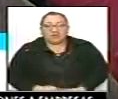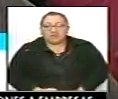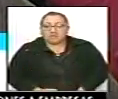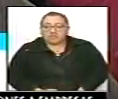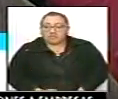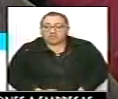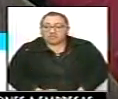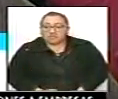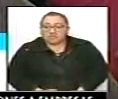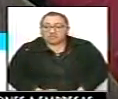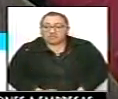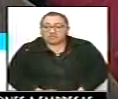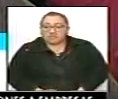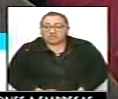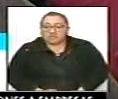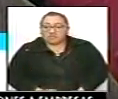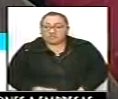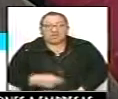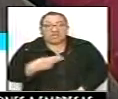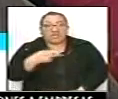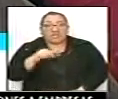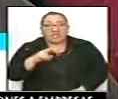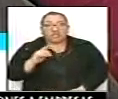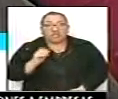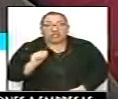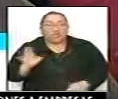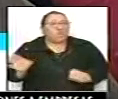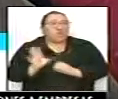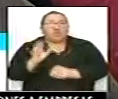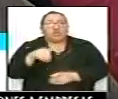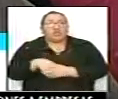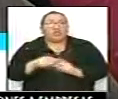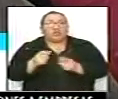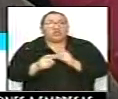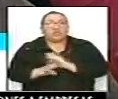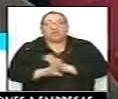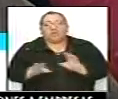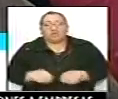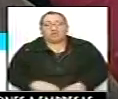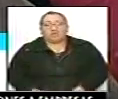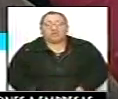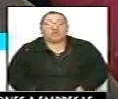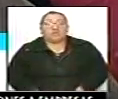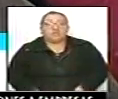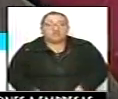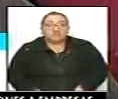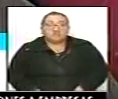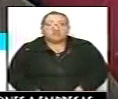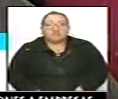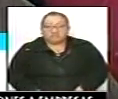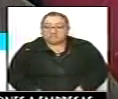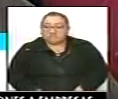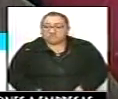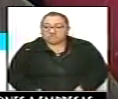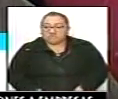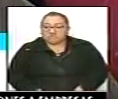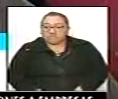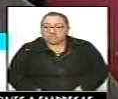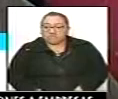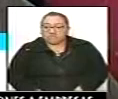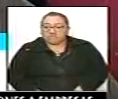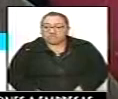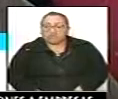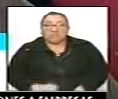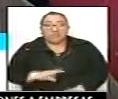la justicia y el señor Inostroza, la respuesta fue no reelegir a los parlamentarios, ¿no? Y llevar demagógicamente a la